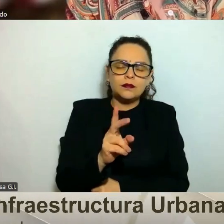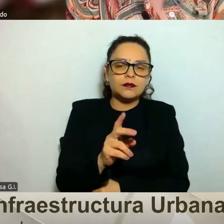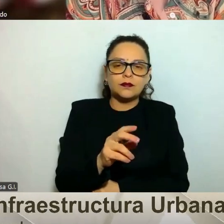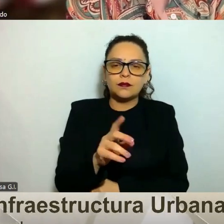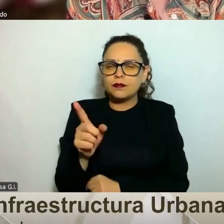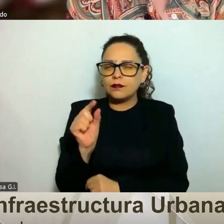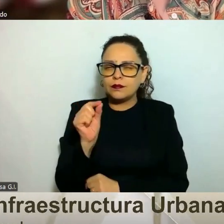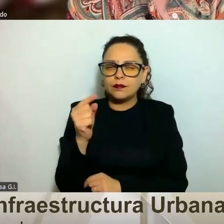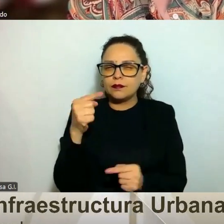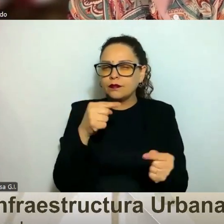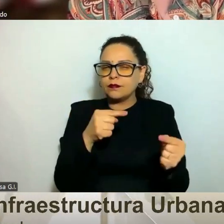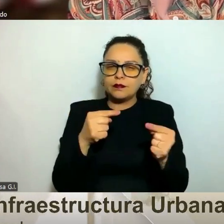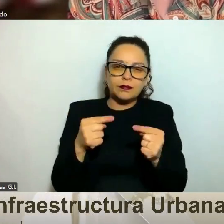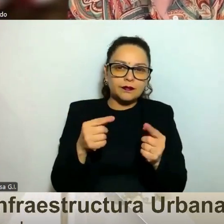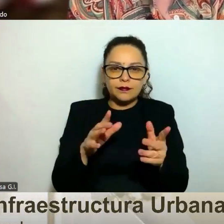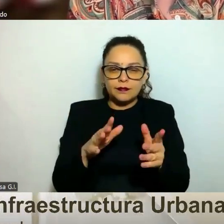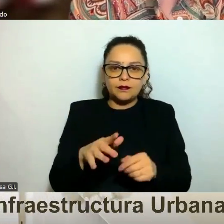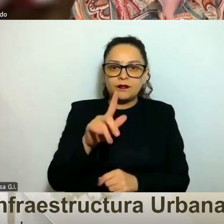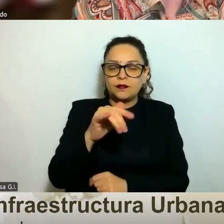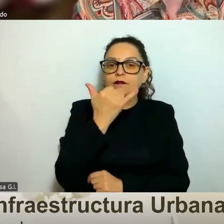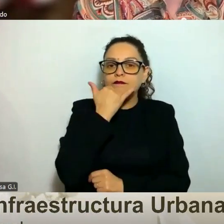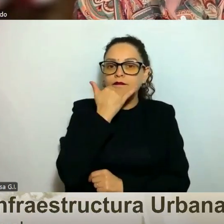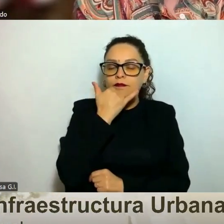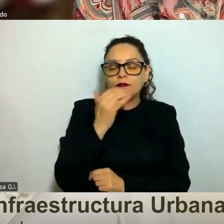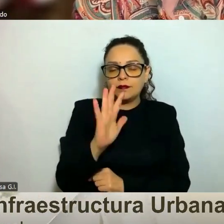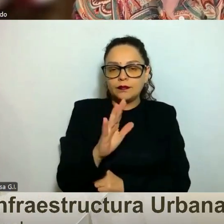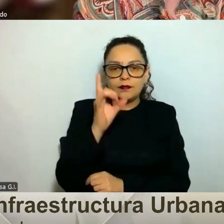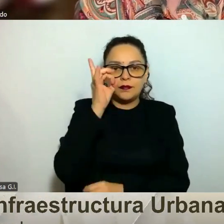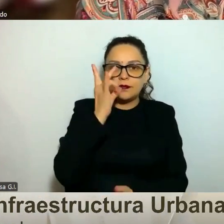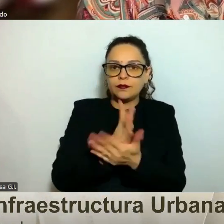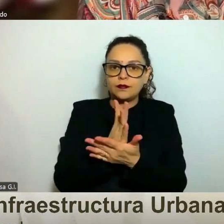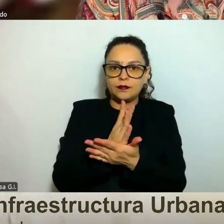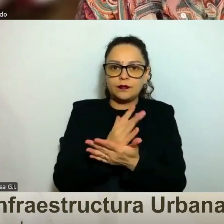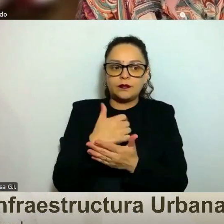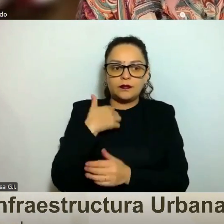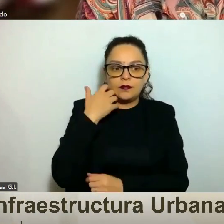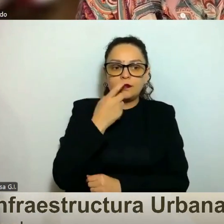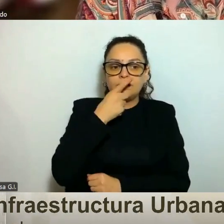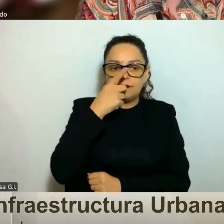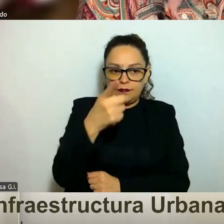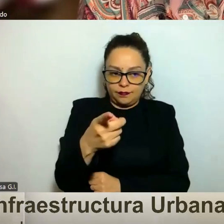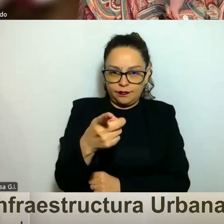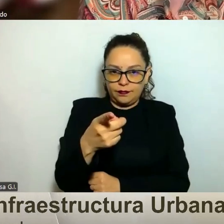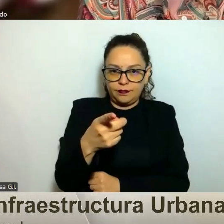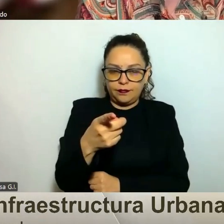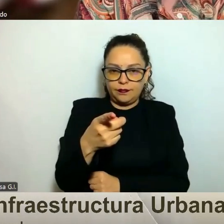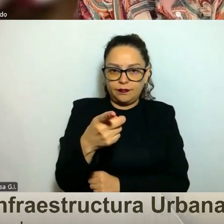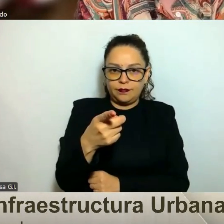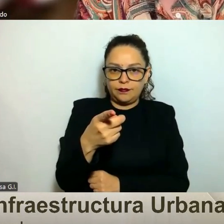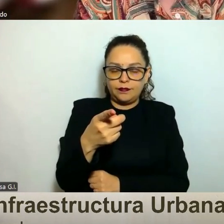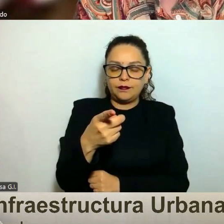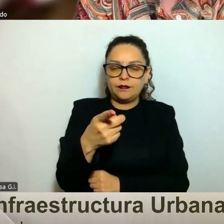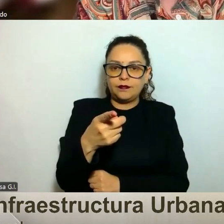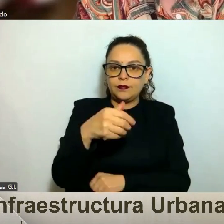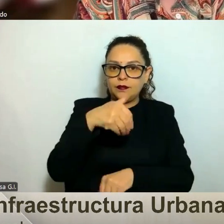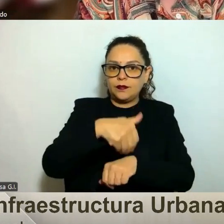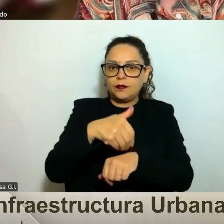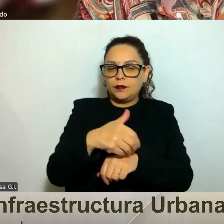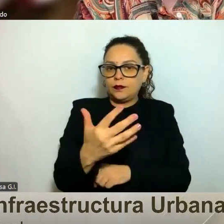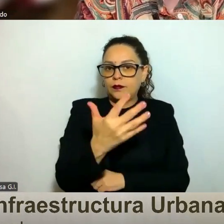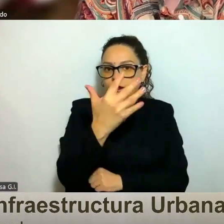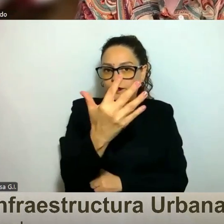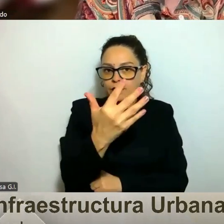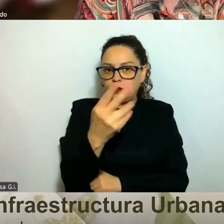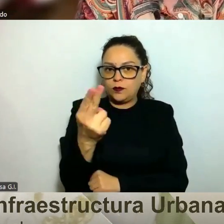Presidente, sin pretender polemizar, solamente quiero referirle que en el considerando 5, como usted